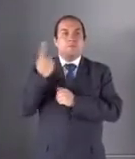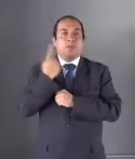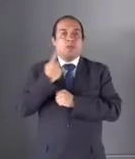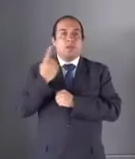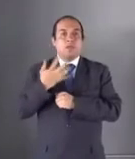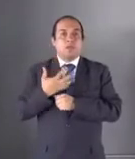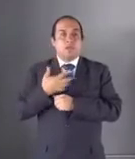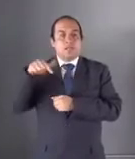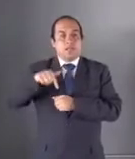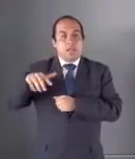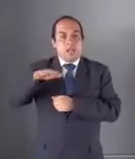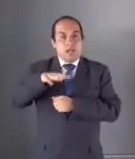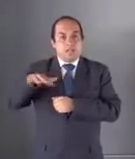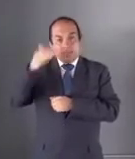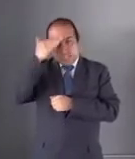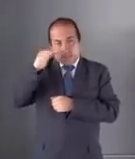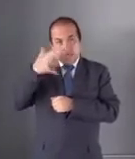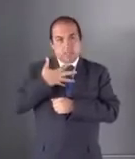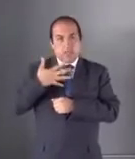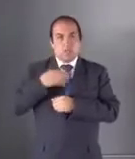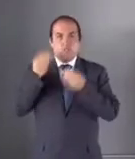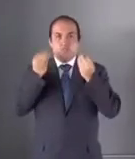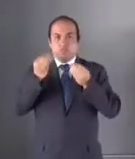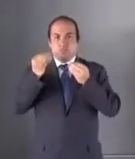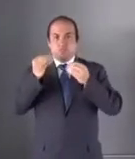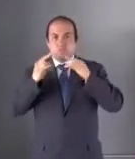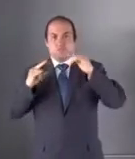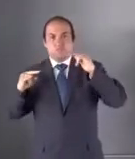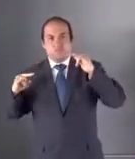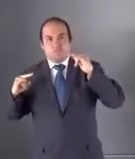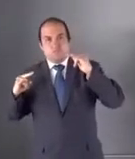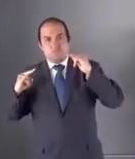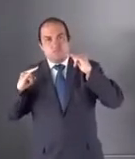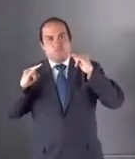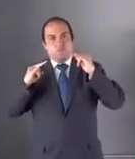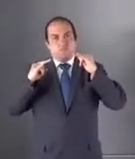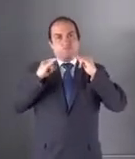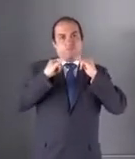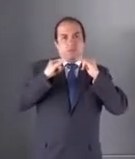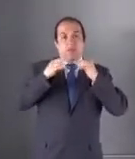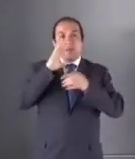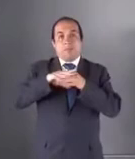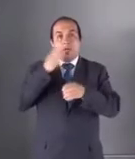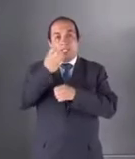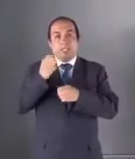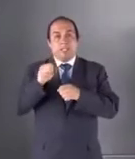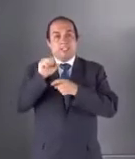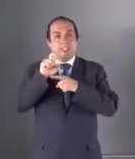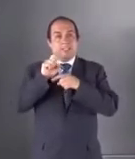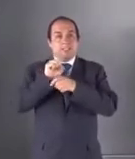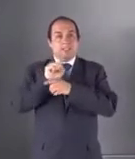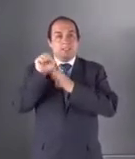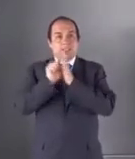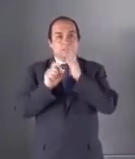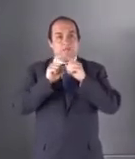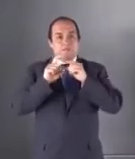sabe que es una zona de grandes pendientes y es por eso que el sistema de teleféricos ofrece una gran alternativa. Muchas